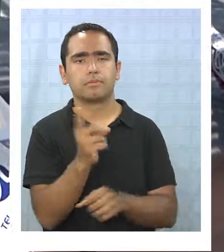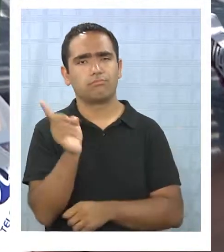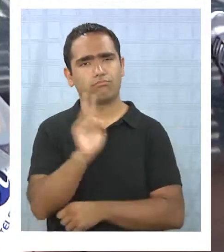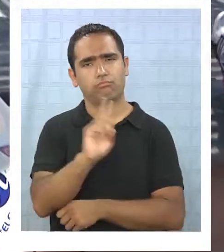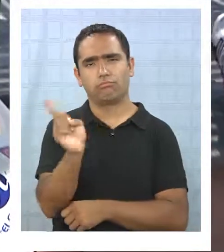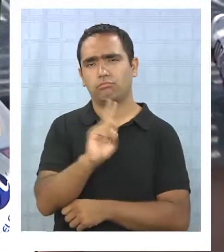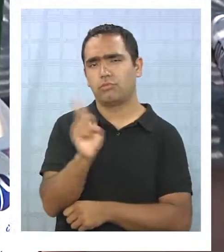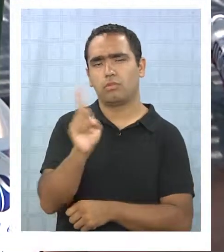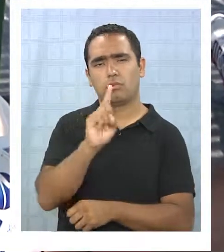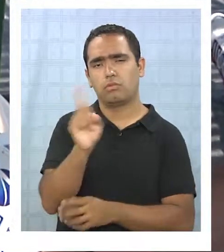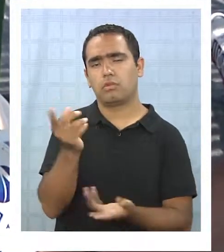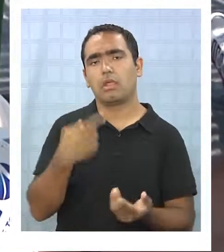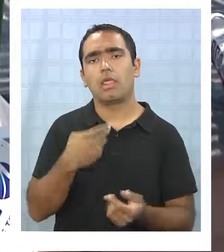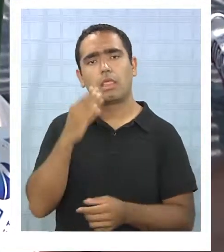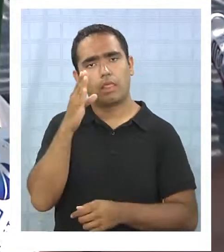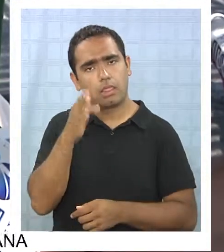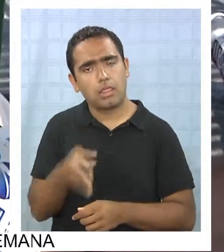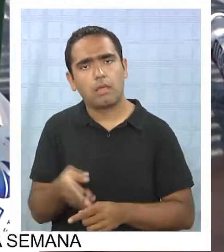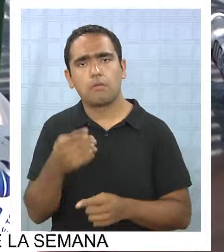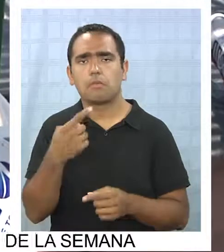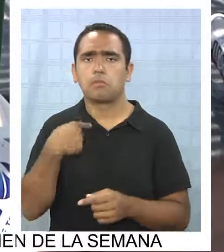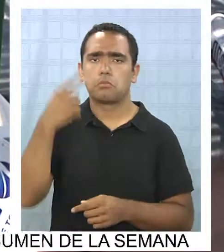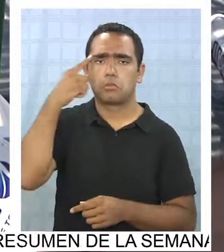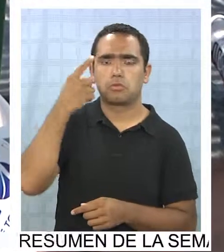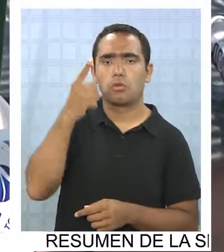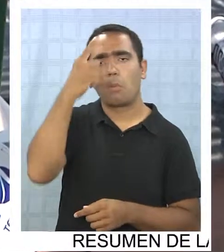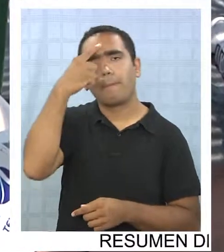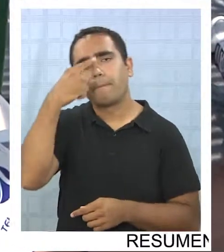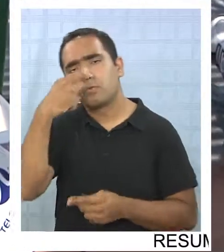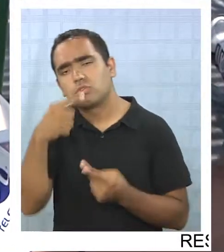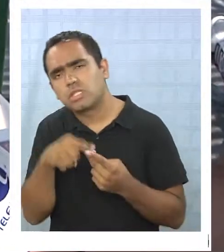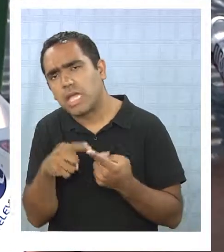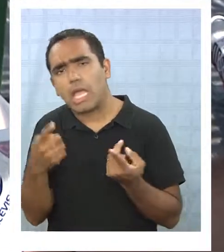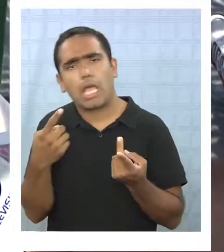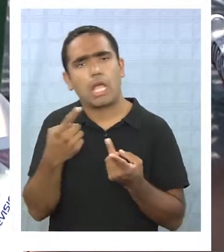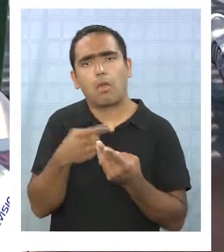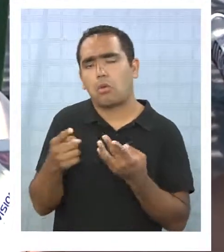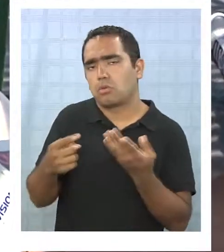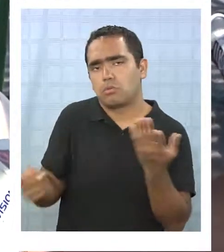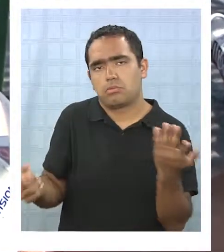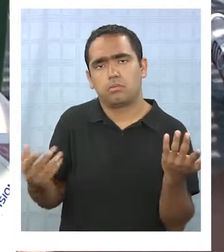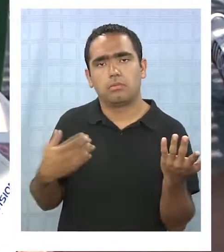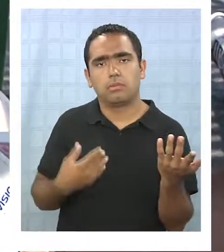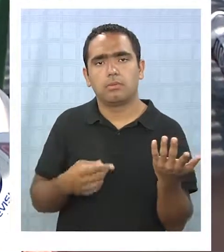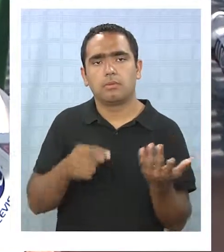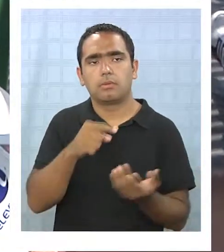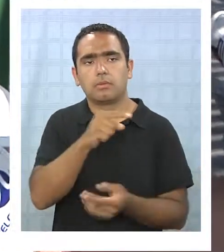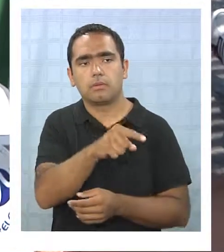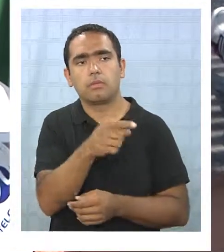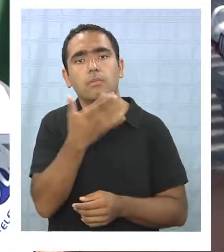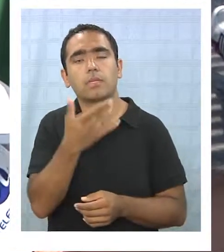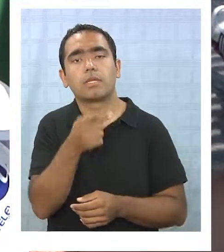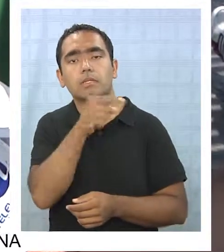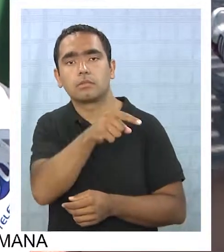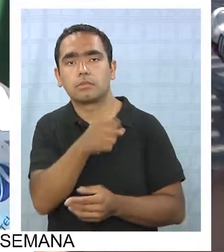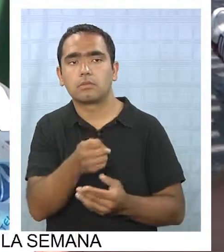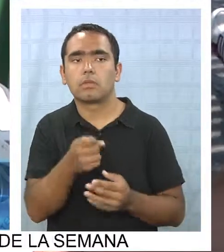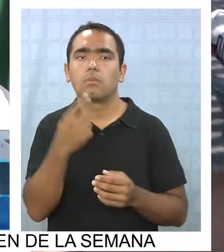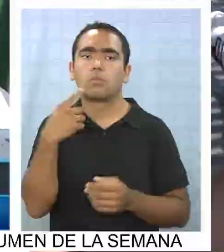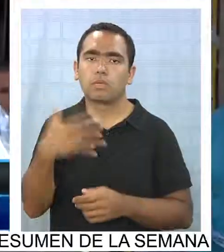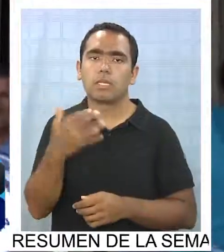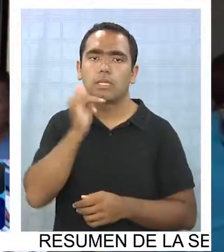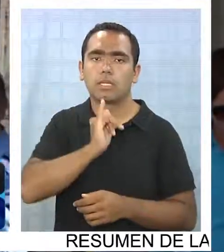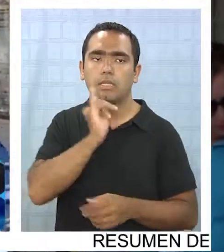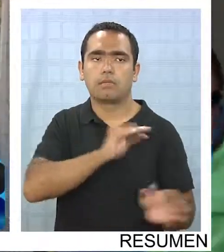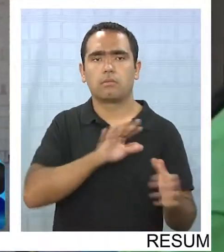ser dispuesta como para museos, porque es una enseña de